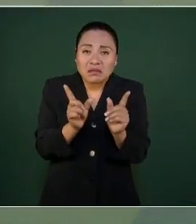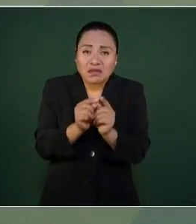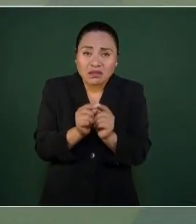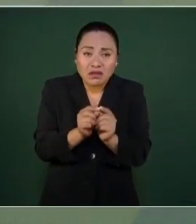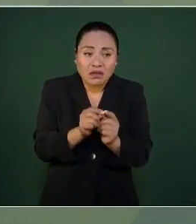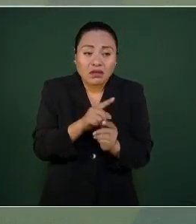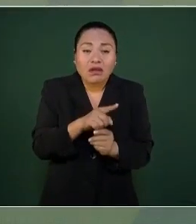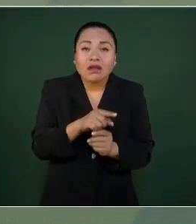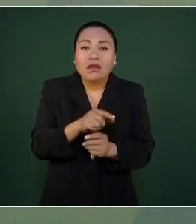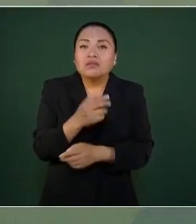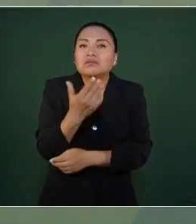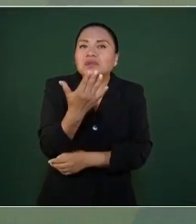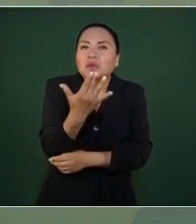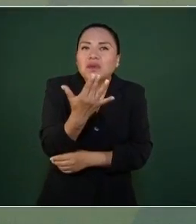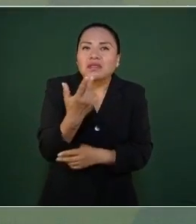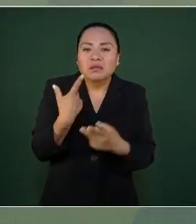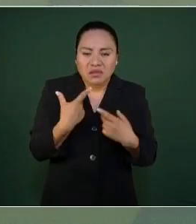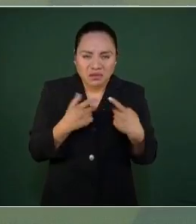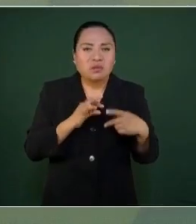tuviesen oportunidad 50